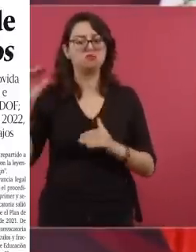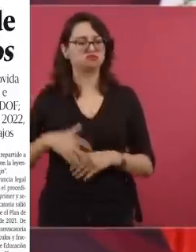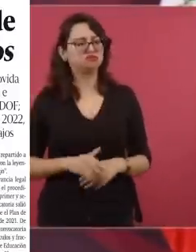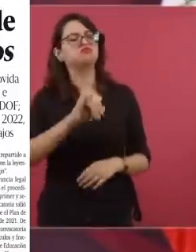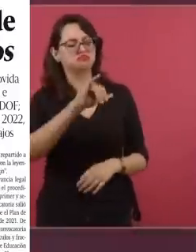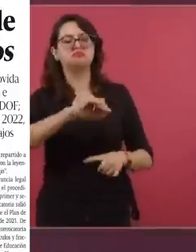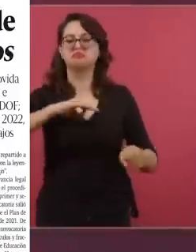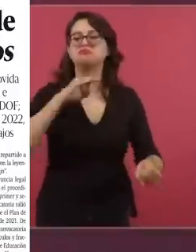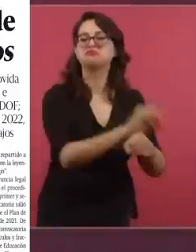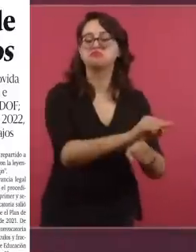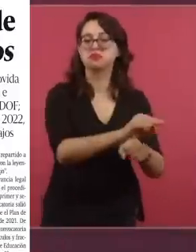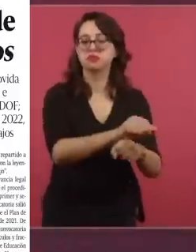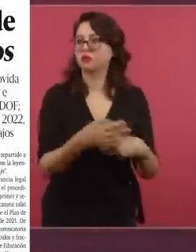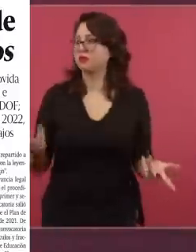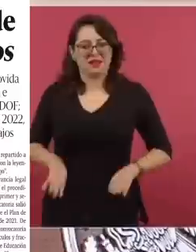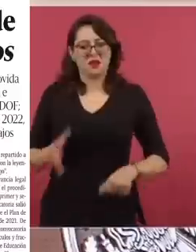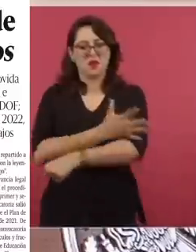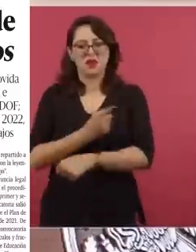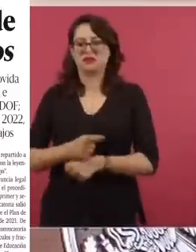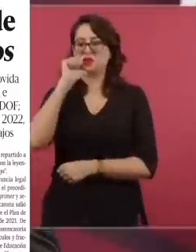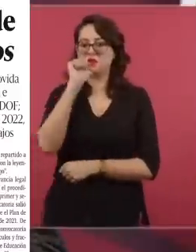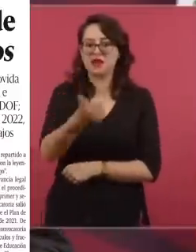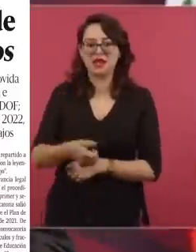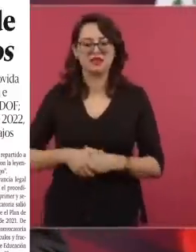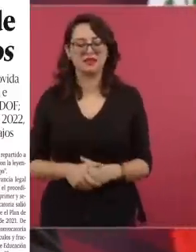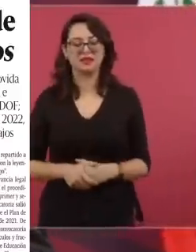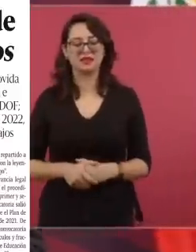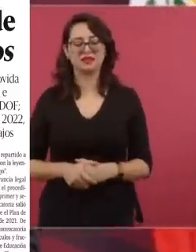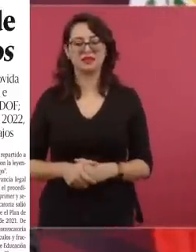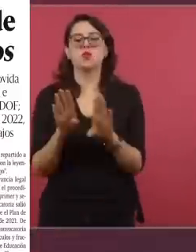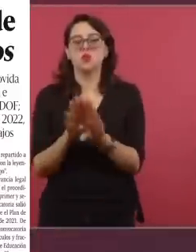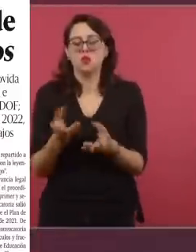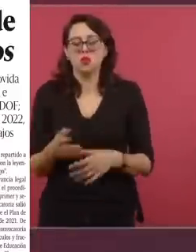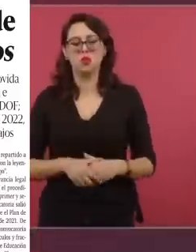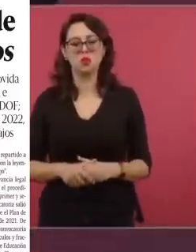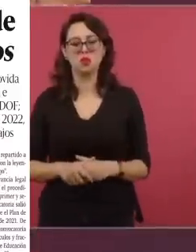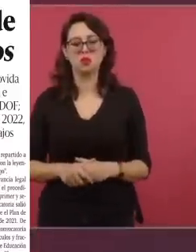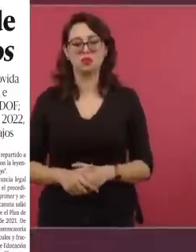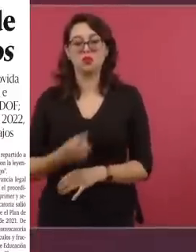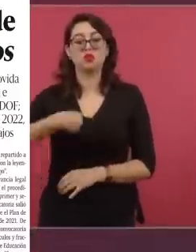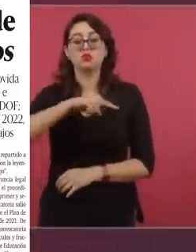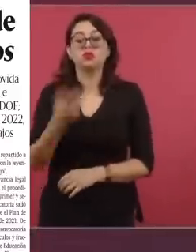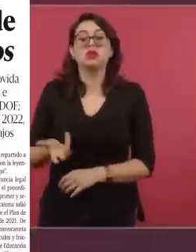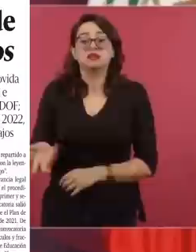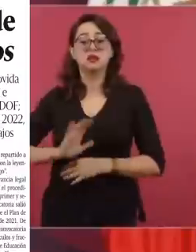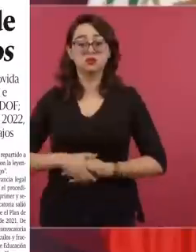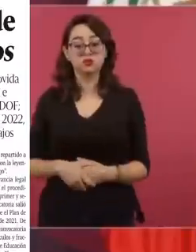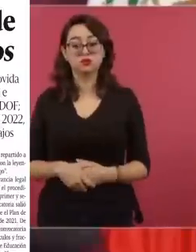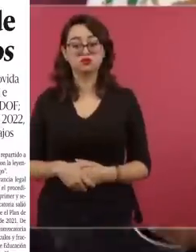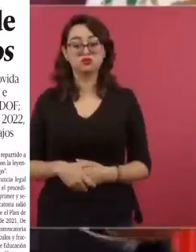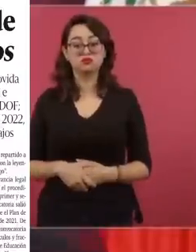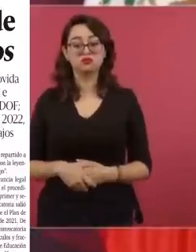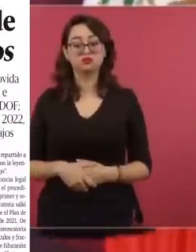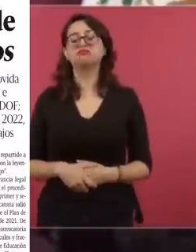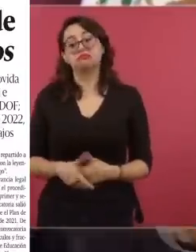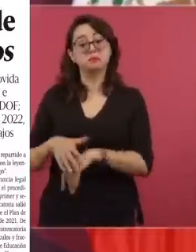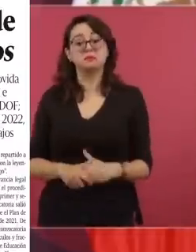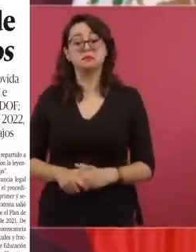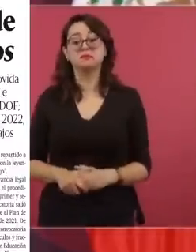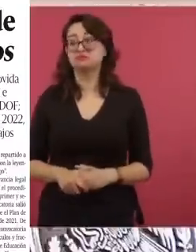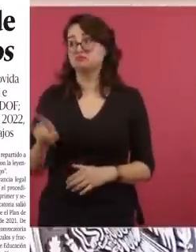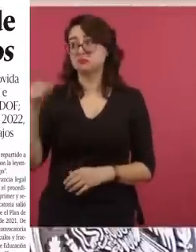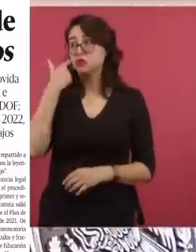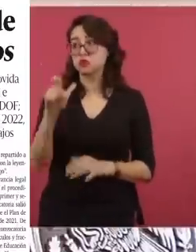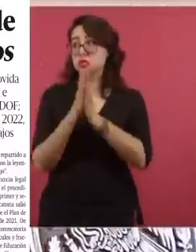un ministro deshonesto ordena que no se distribuyan los libros. ¿Qué vamos a hacer? Pues vamos a respetar